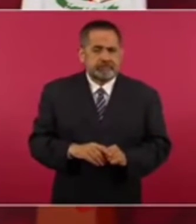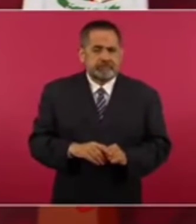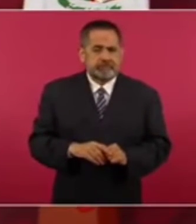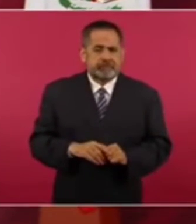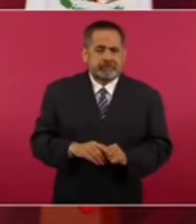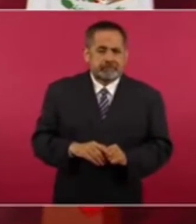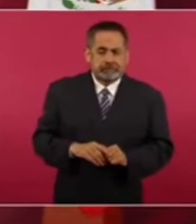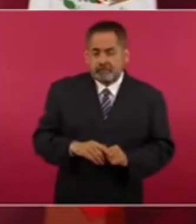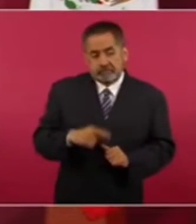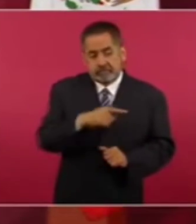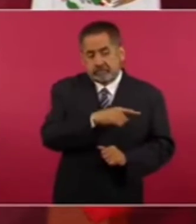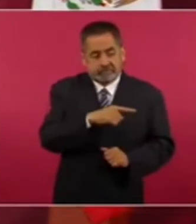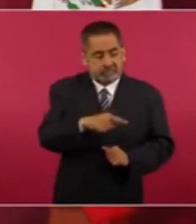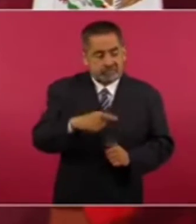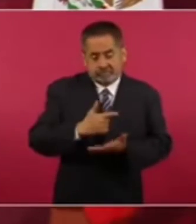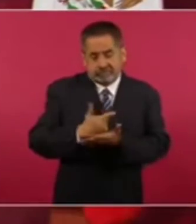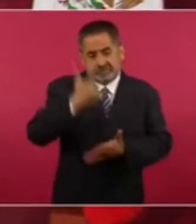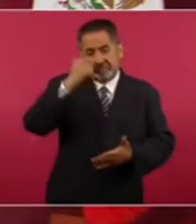Es fuerte.